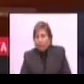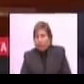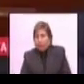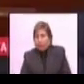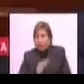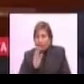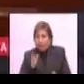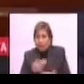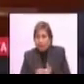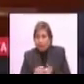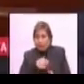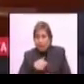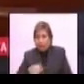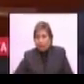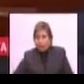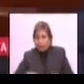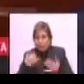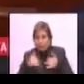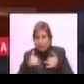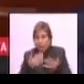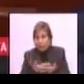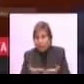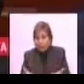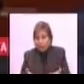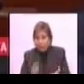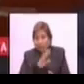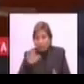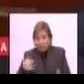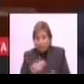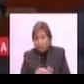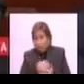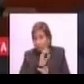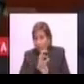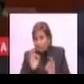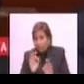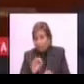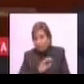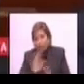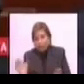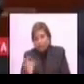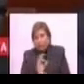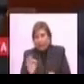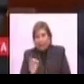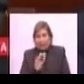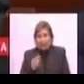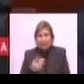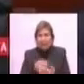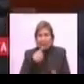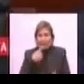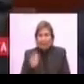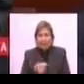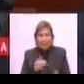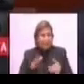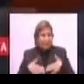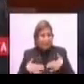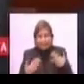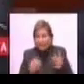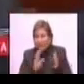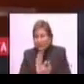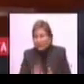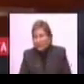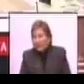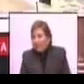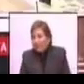Y por tanto, presidente, si están jugando al todo o nada, será nada para ellos, presidente, porque el Congreso no se puede dejar